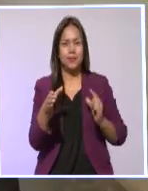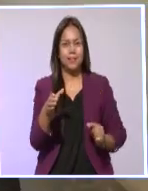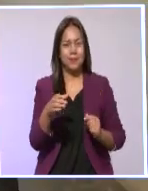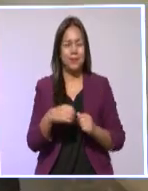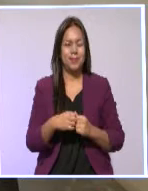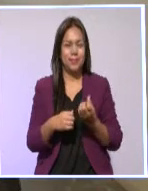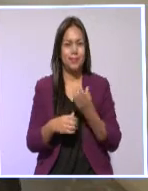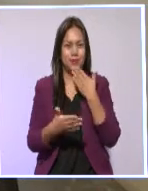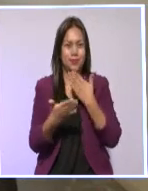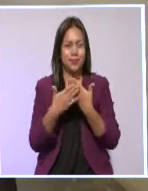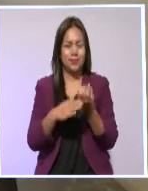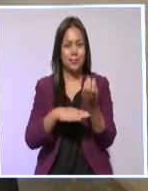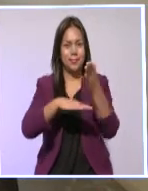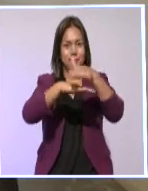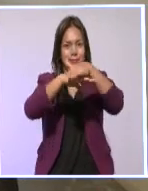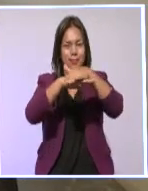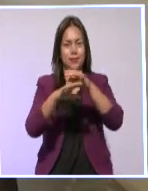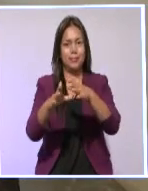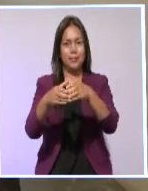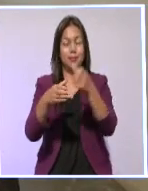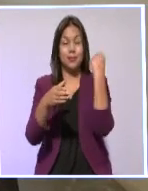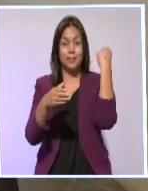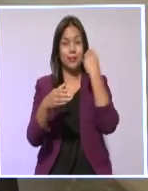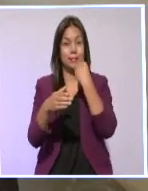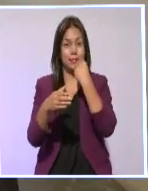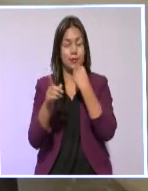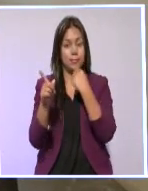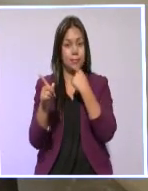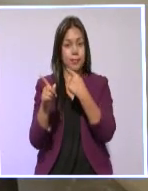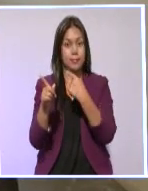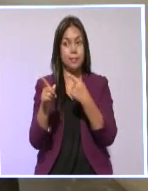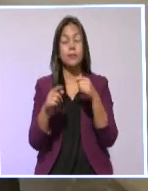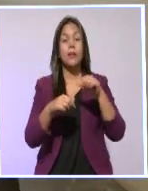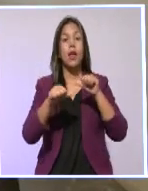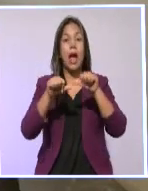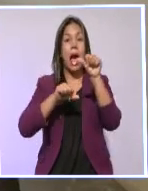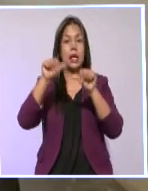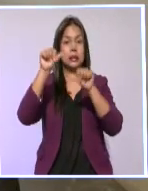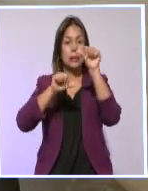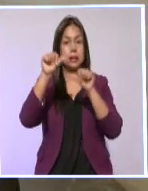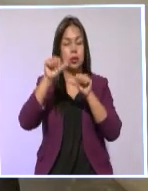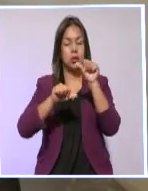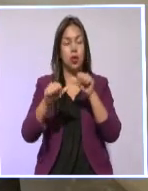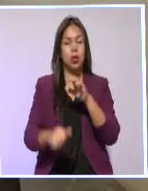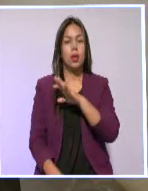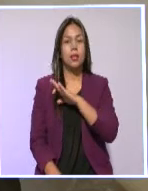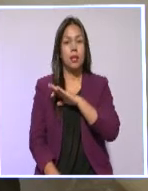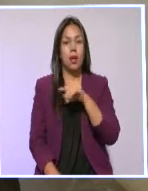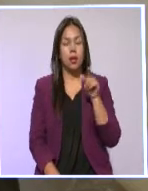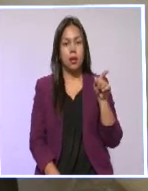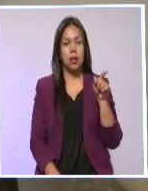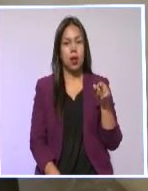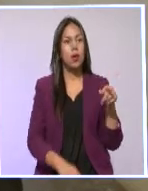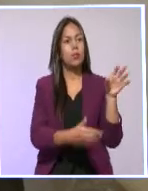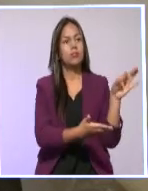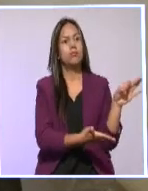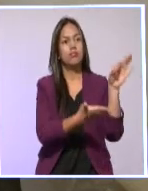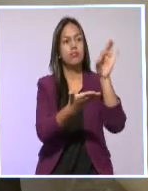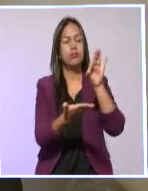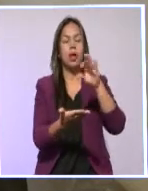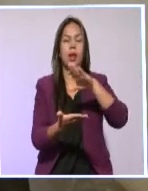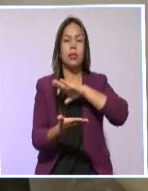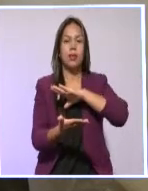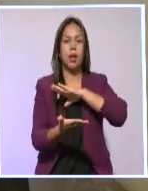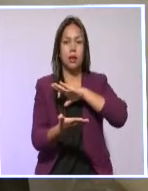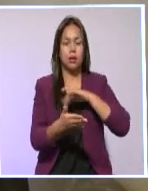Gracias, buenas tardes. La Comisión de Soberanía Alimentaria recibe al asesor técnico de la Agencia de Regulación y Control Hidrocarburífero, César